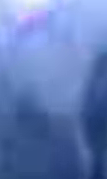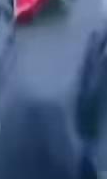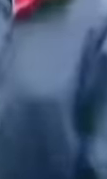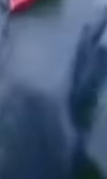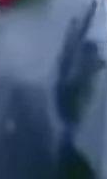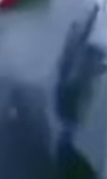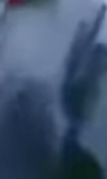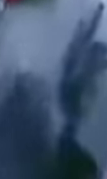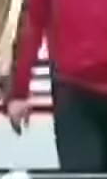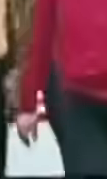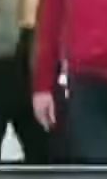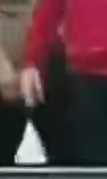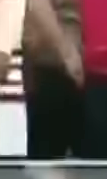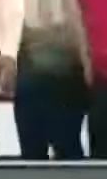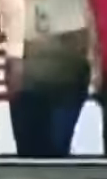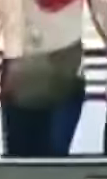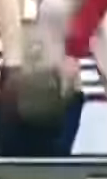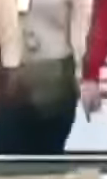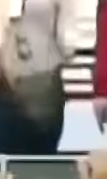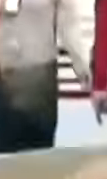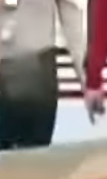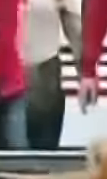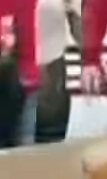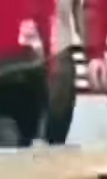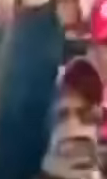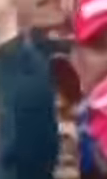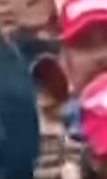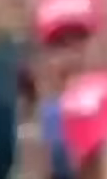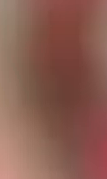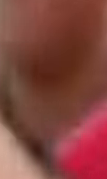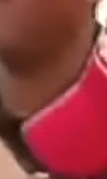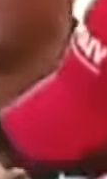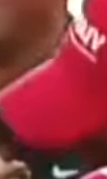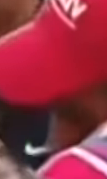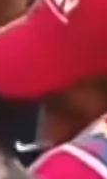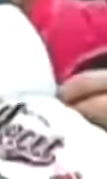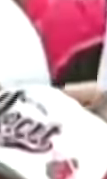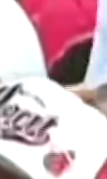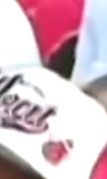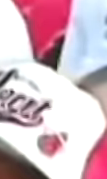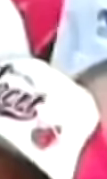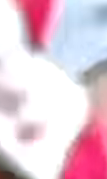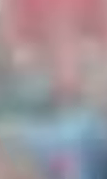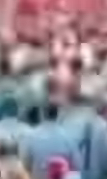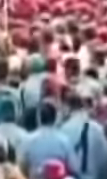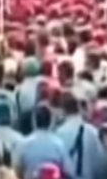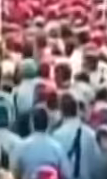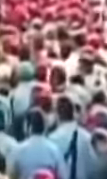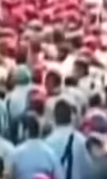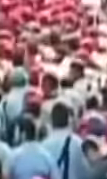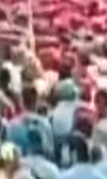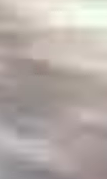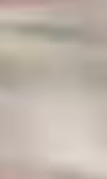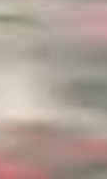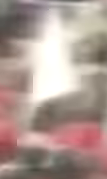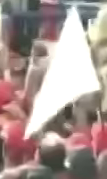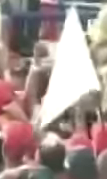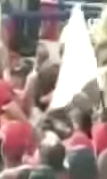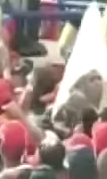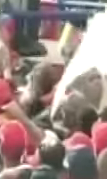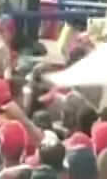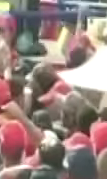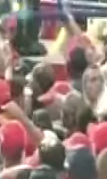Hoy, primero de mayo, anuncio que en uso de mis atribuciones constitucionales de acuerdo al